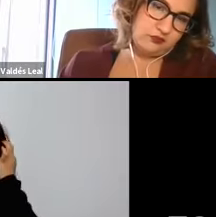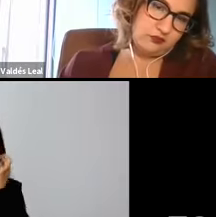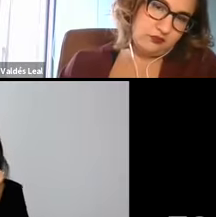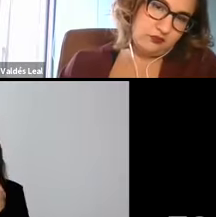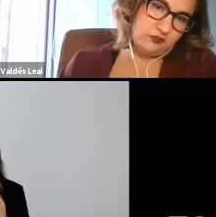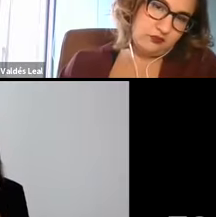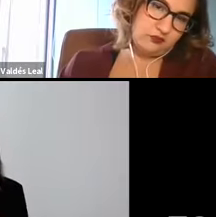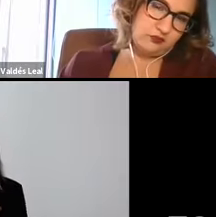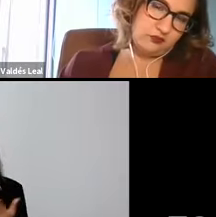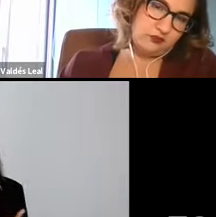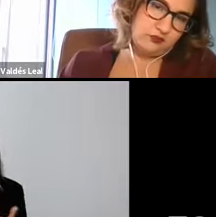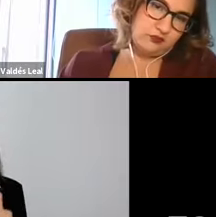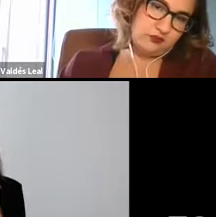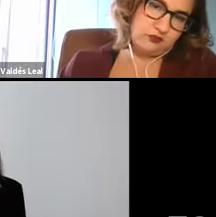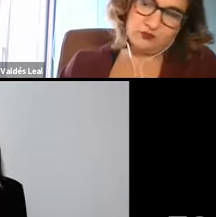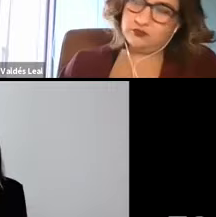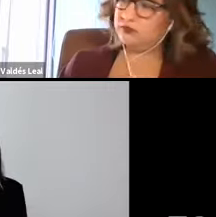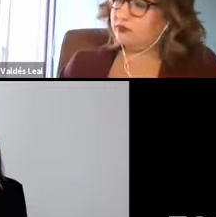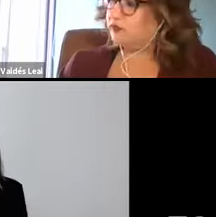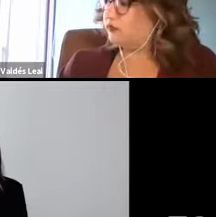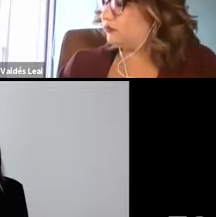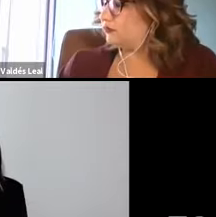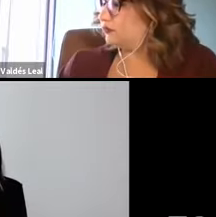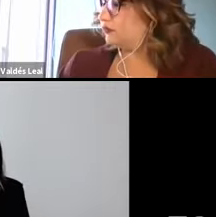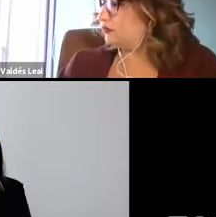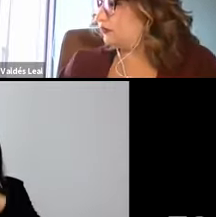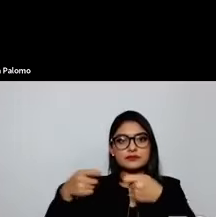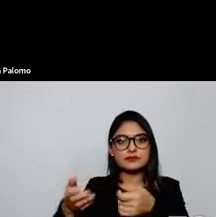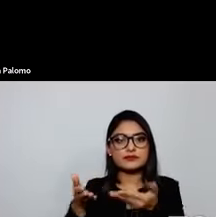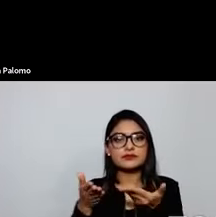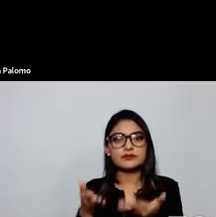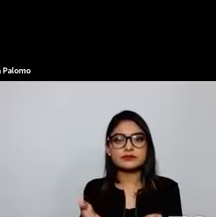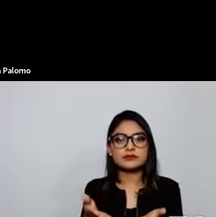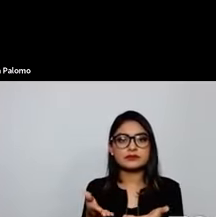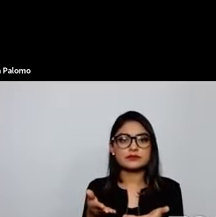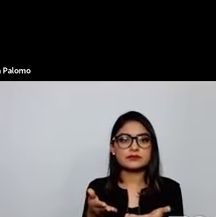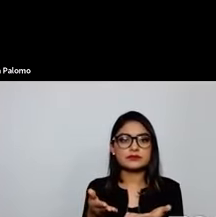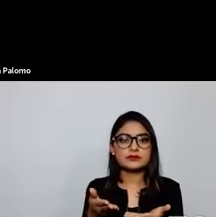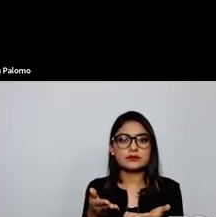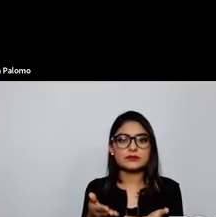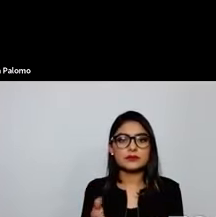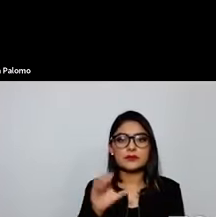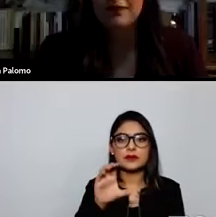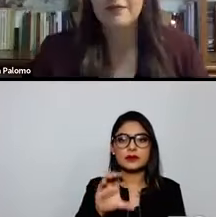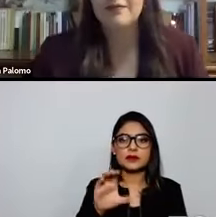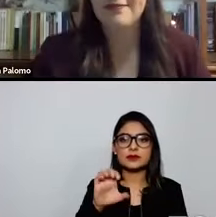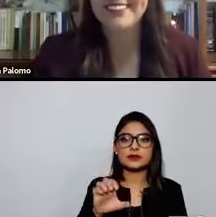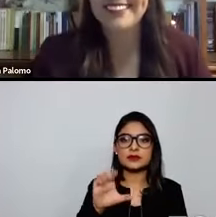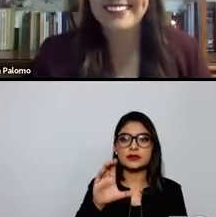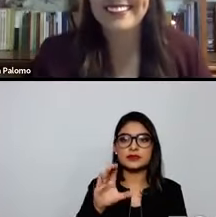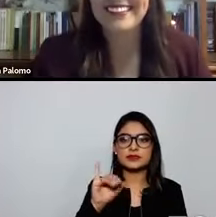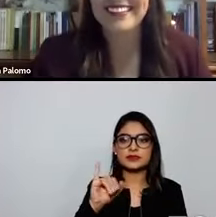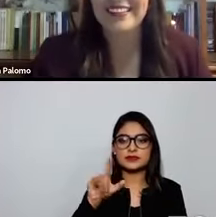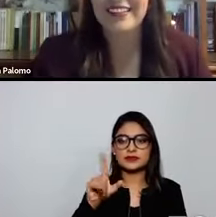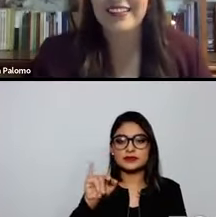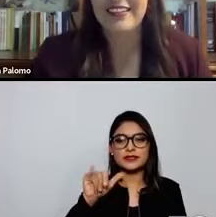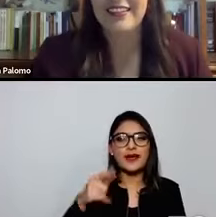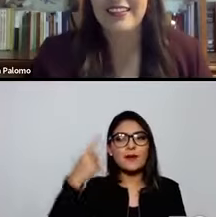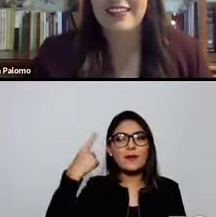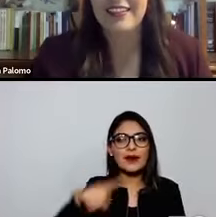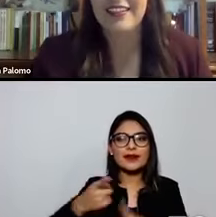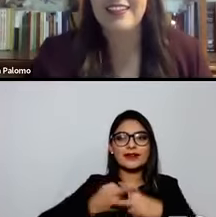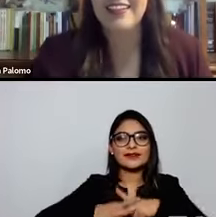ese sentido me gustaría ahora sí cederle la palabra a Cecilia para poder empezar.